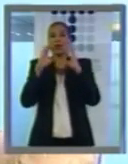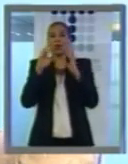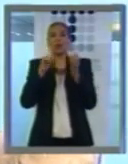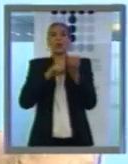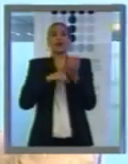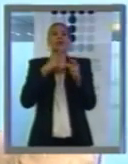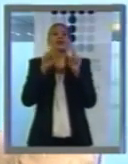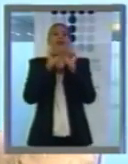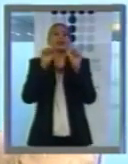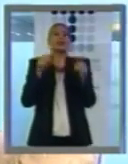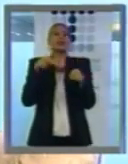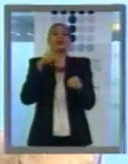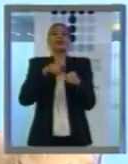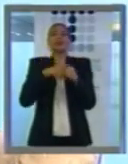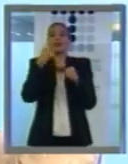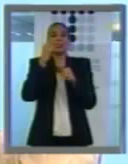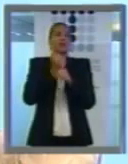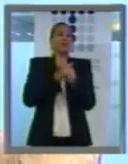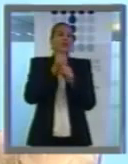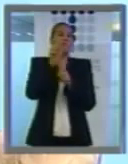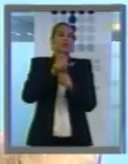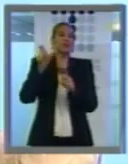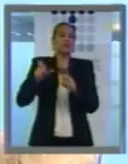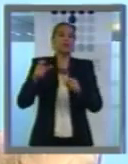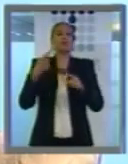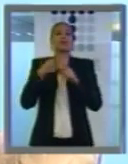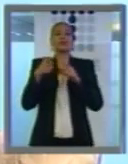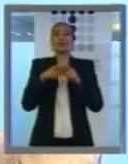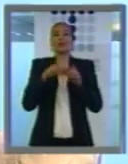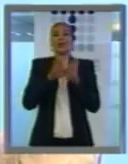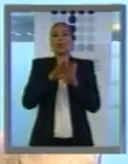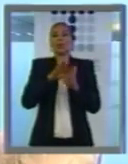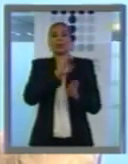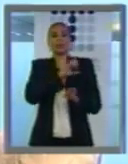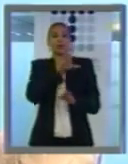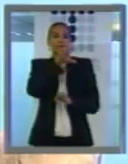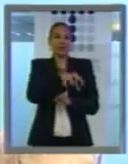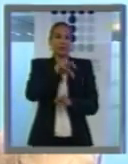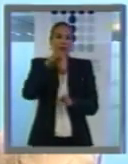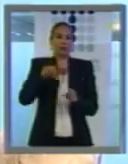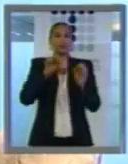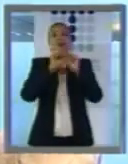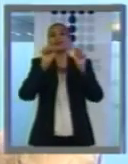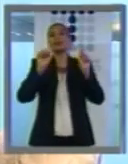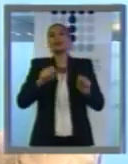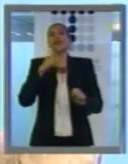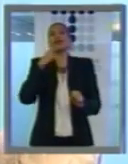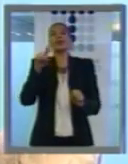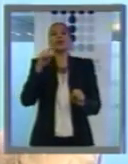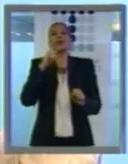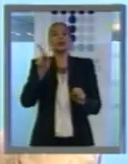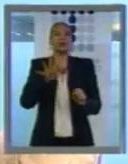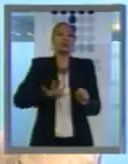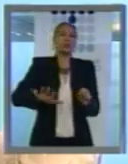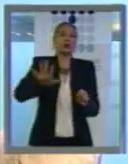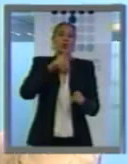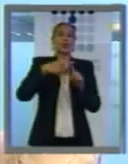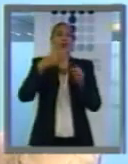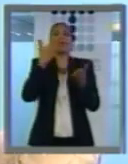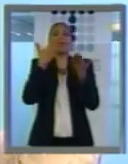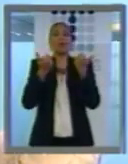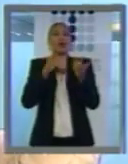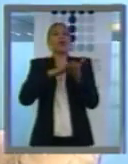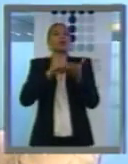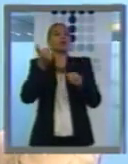sistema nacional de fiscalización, que eso también pues traerá una complejidad particular, el sistema de denuncias públicas de faltas administrativas y hechos